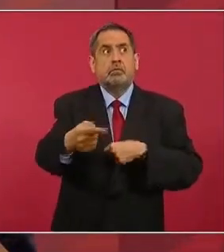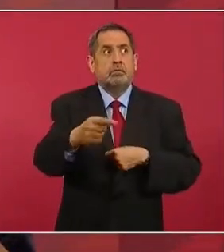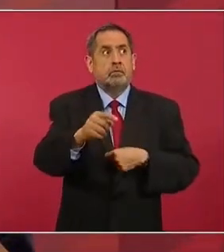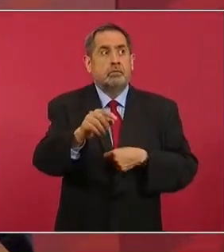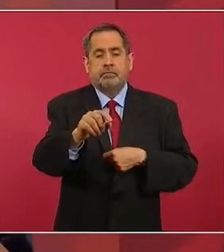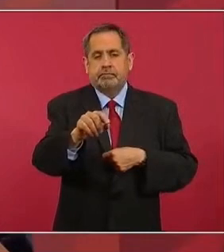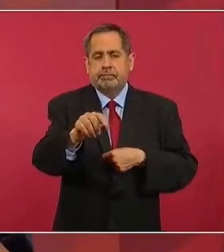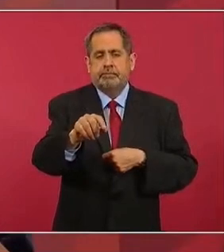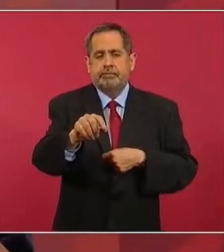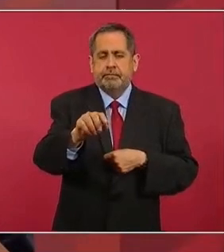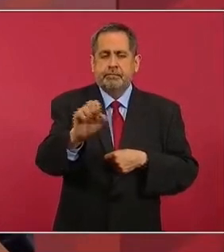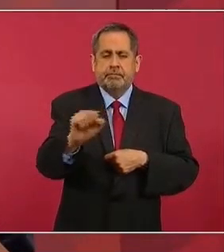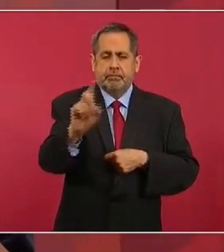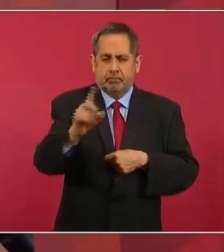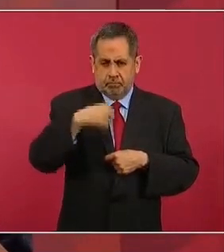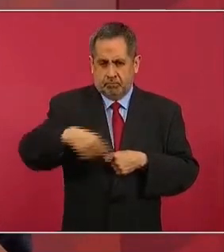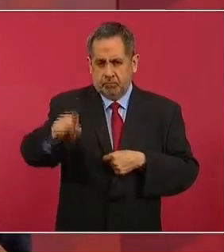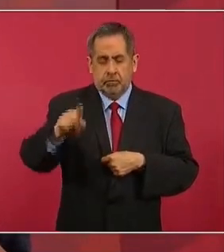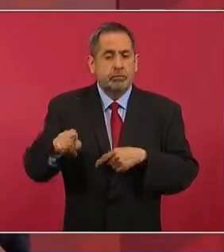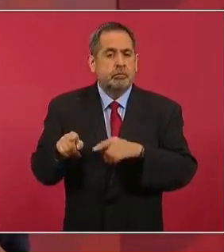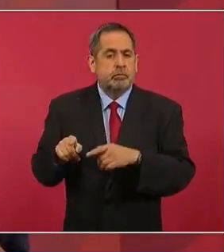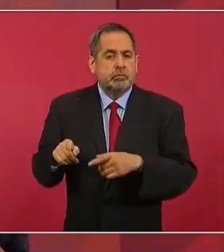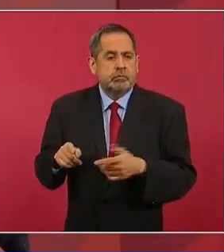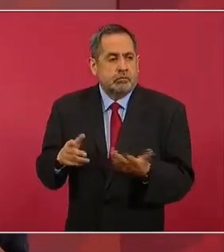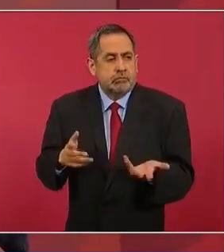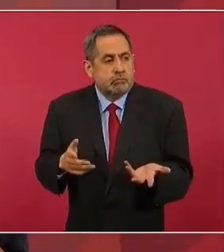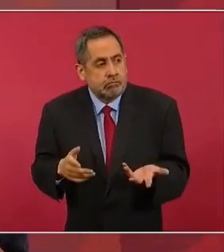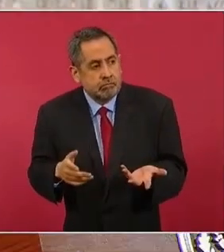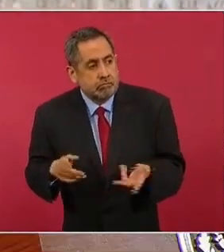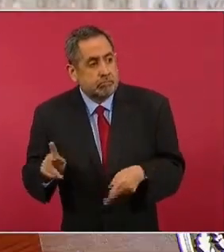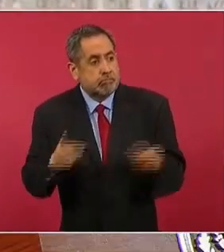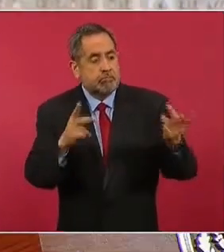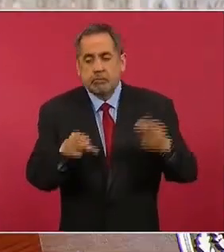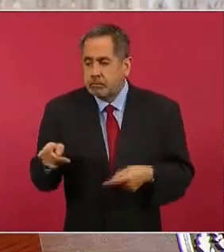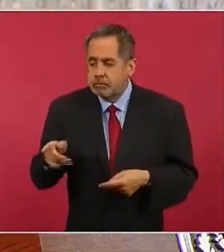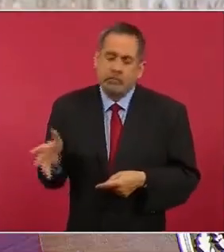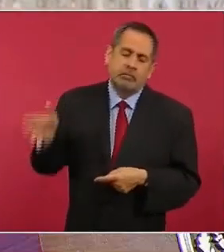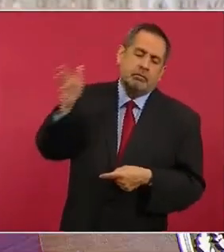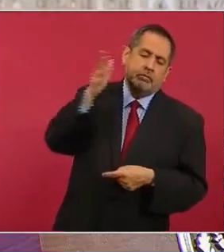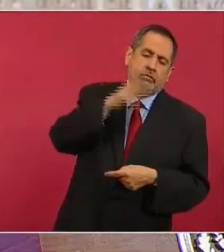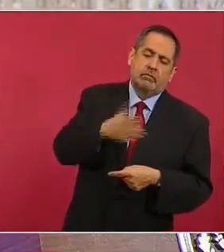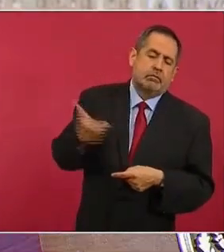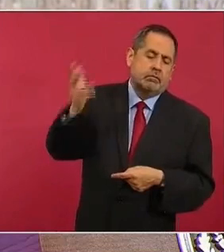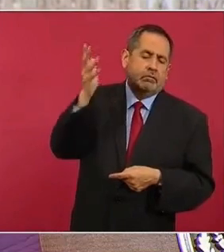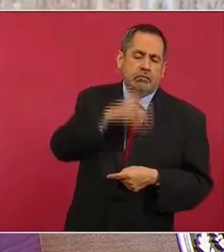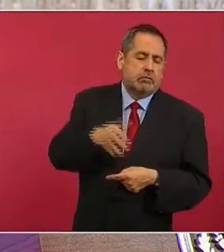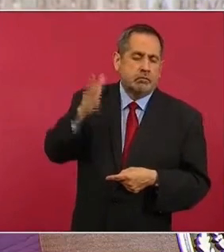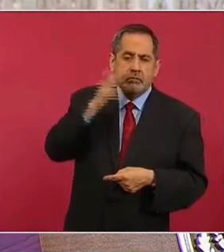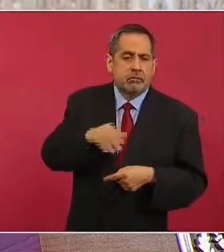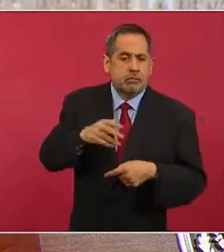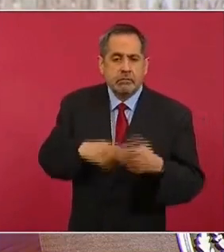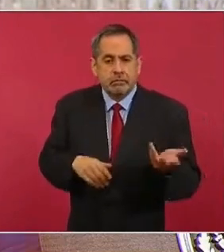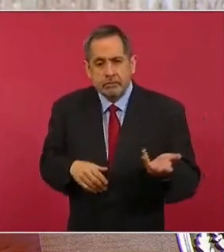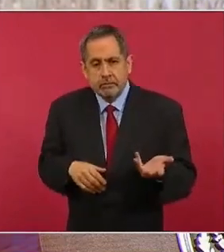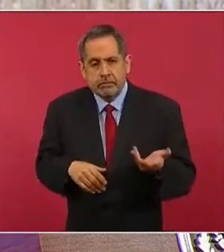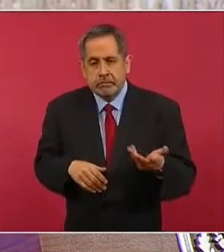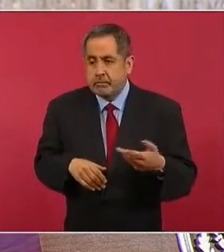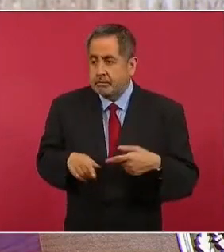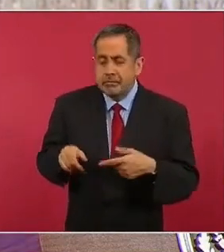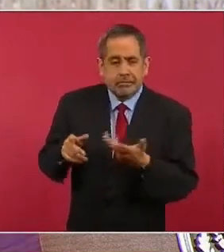allá. Y no hay quien pague eso. Pero no solo no hay quien